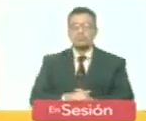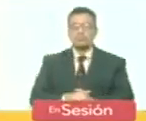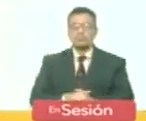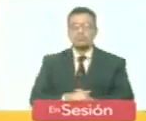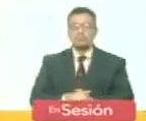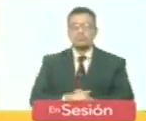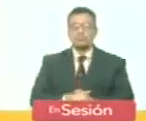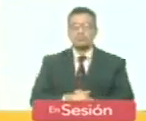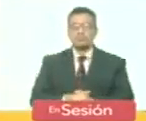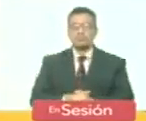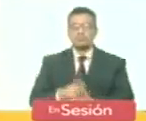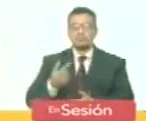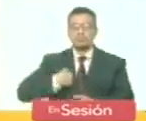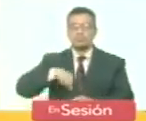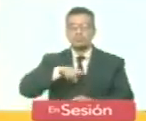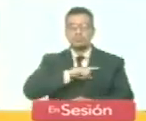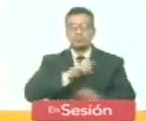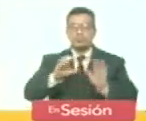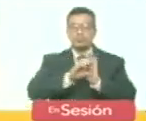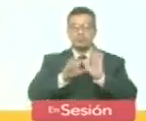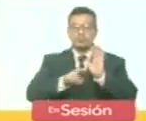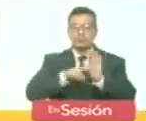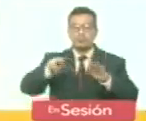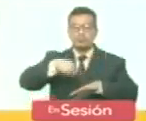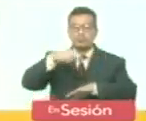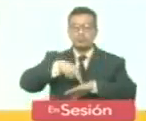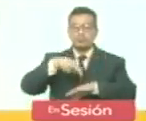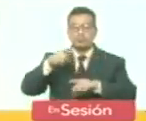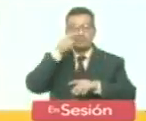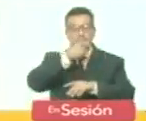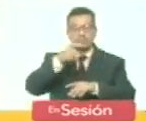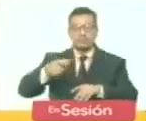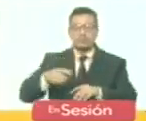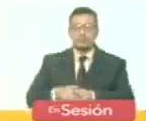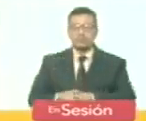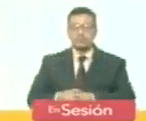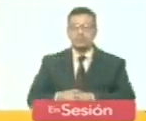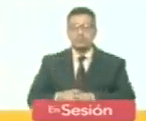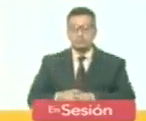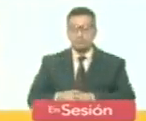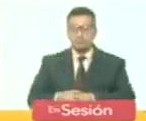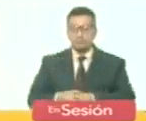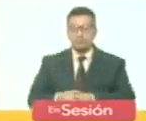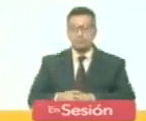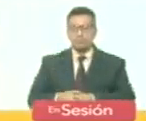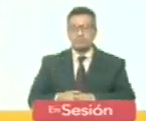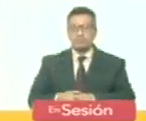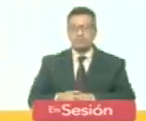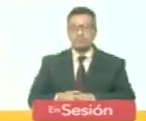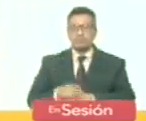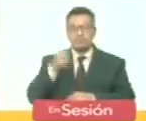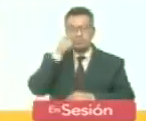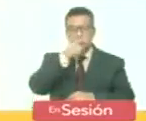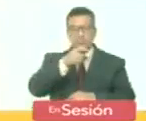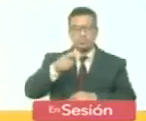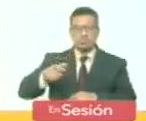en nuestra Constitución Nacional y su pueblo. De manera tal, pueblo de